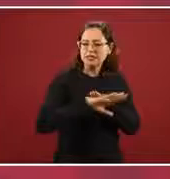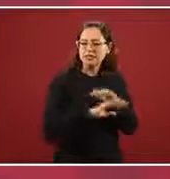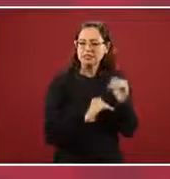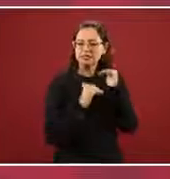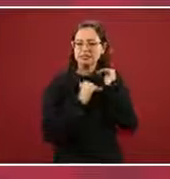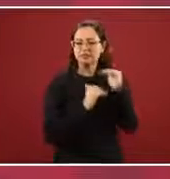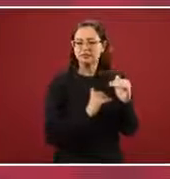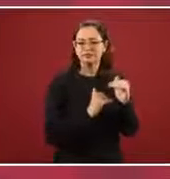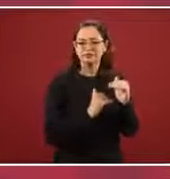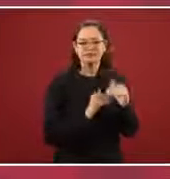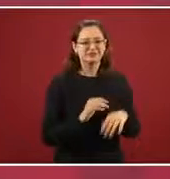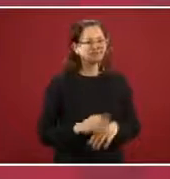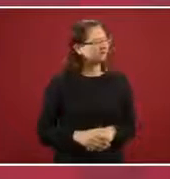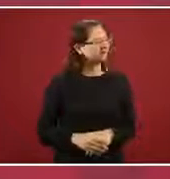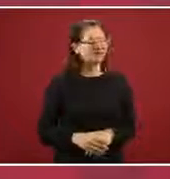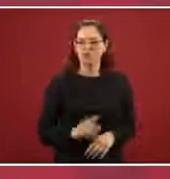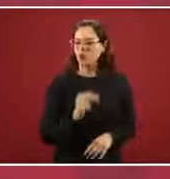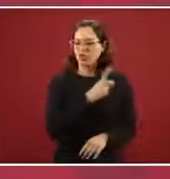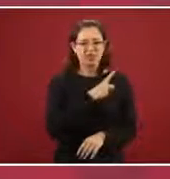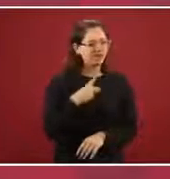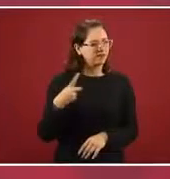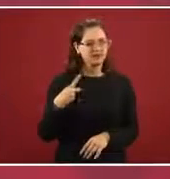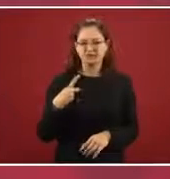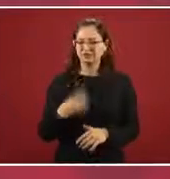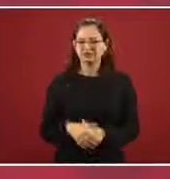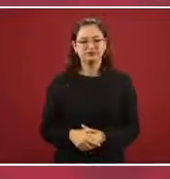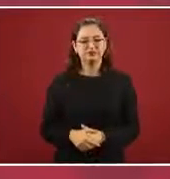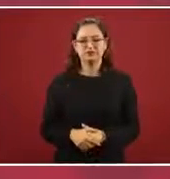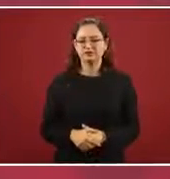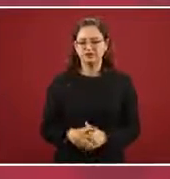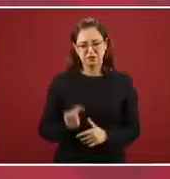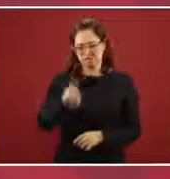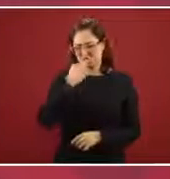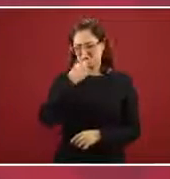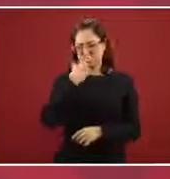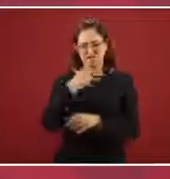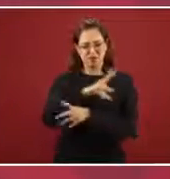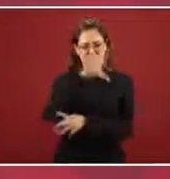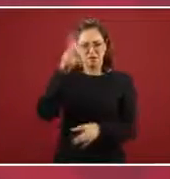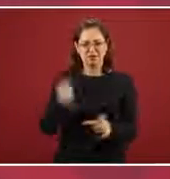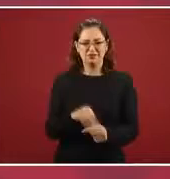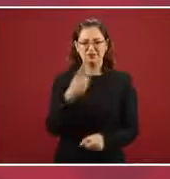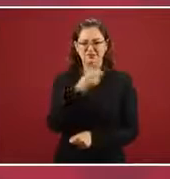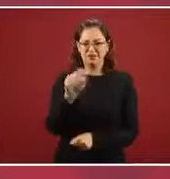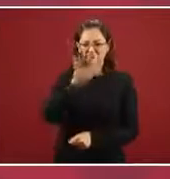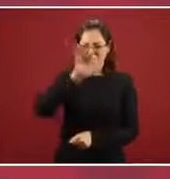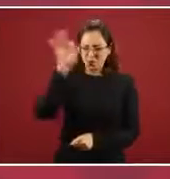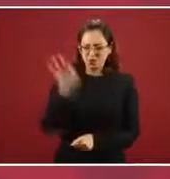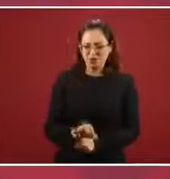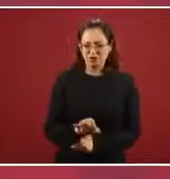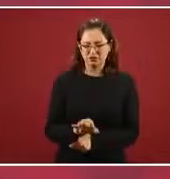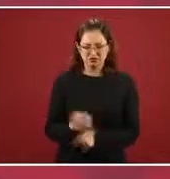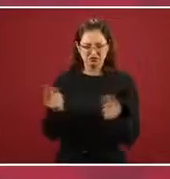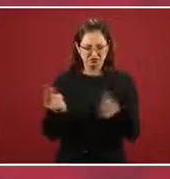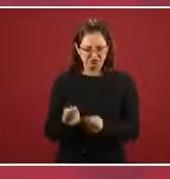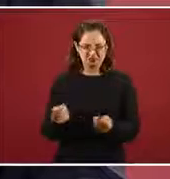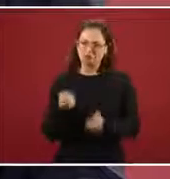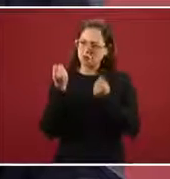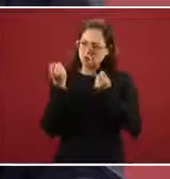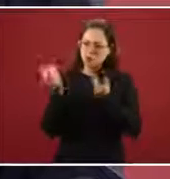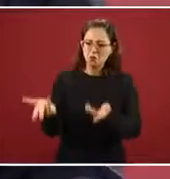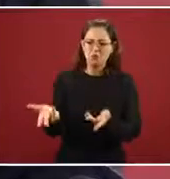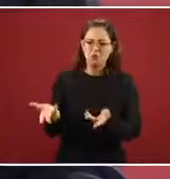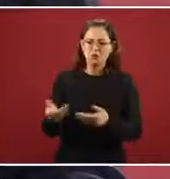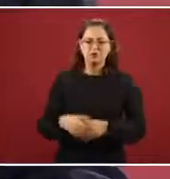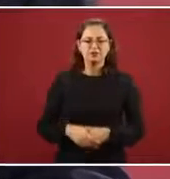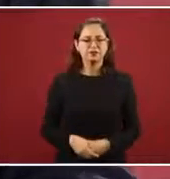que ya no debería de existir, sino todas las medicinas que se requieren.